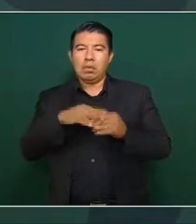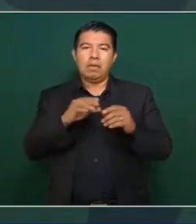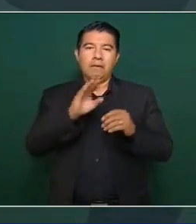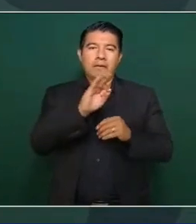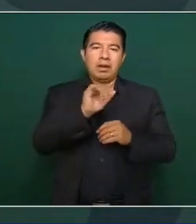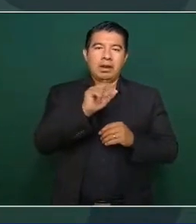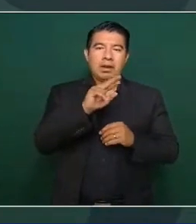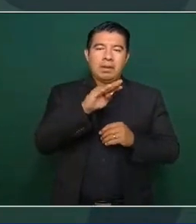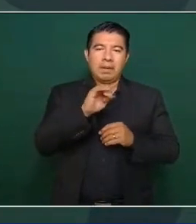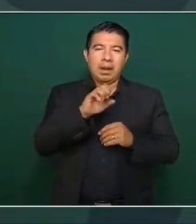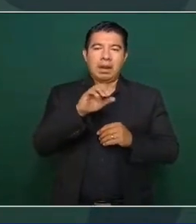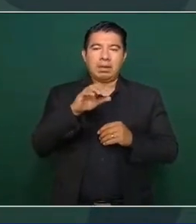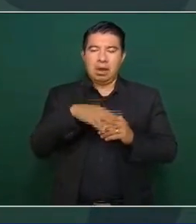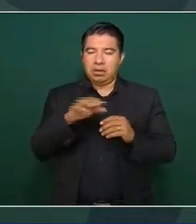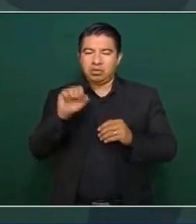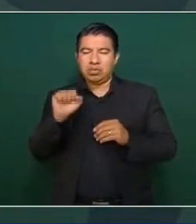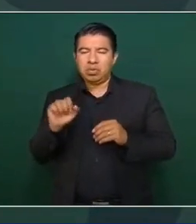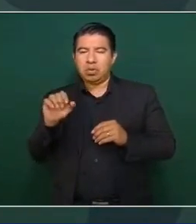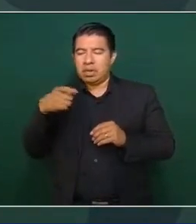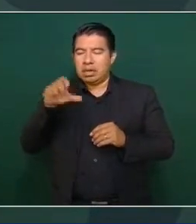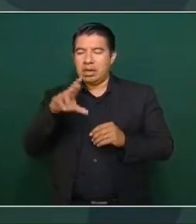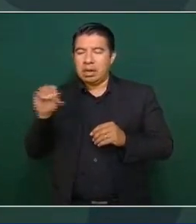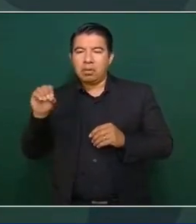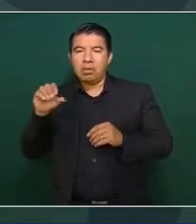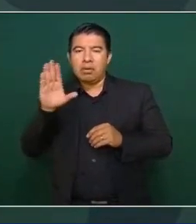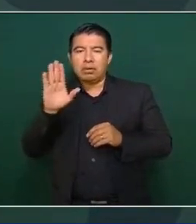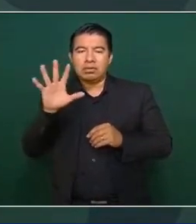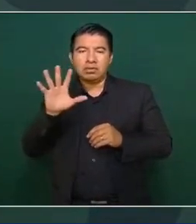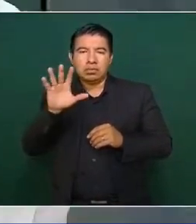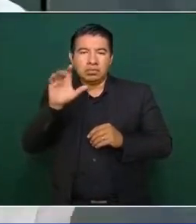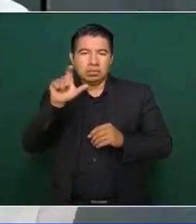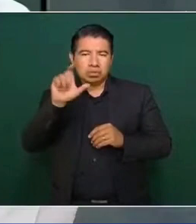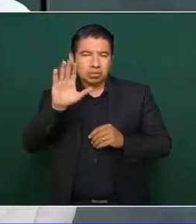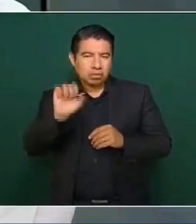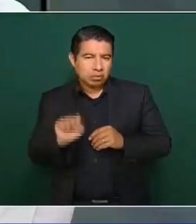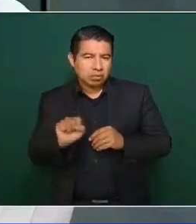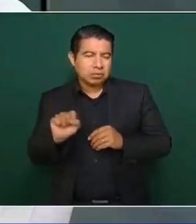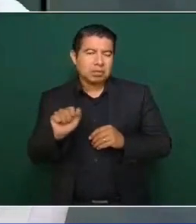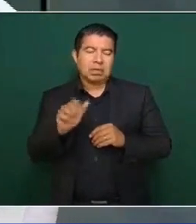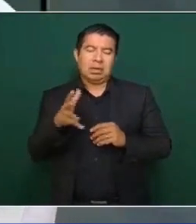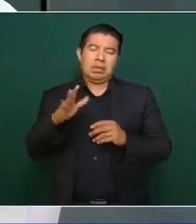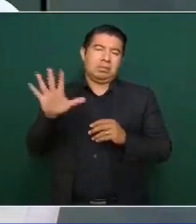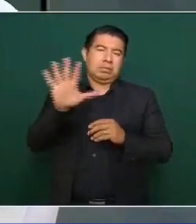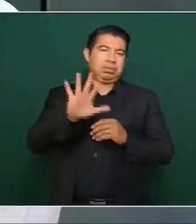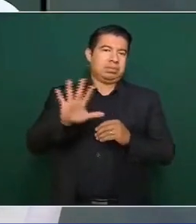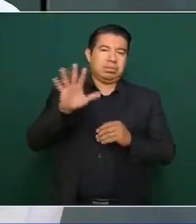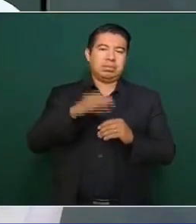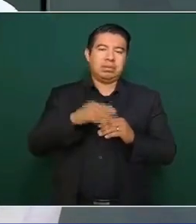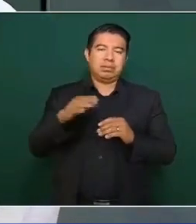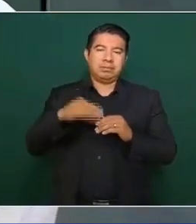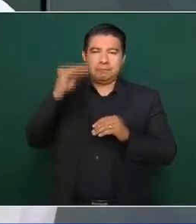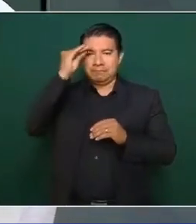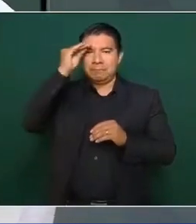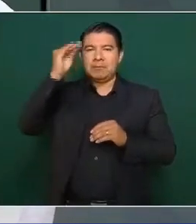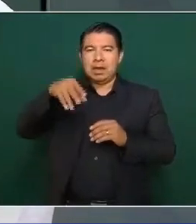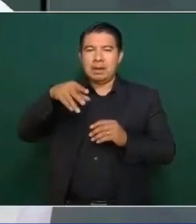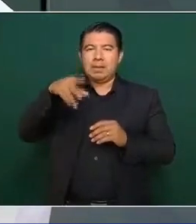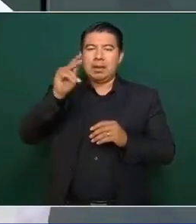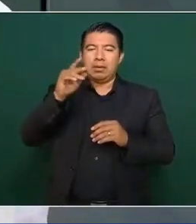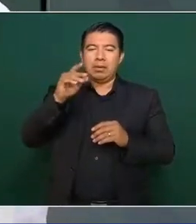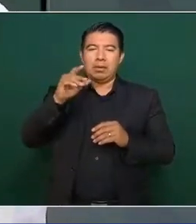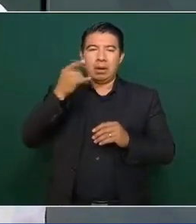Puerto. El sur de Quintana Roo también abandonado, todo Campeche, a pesar que también